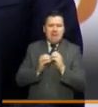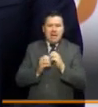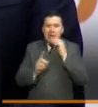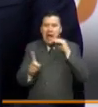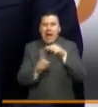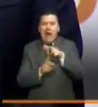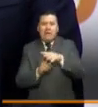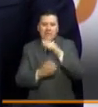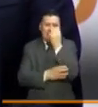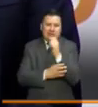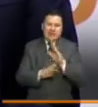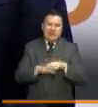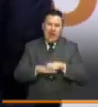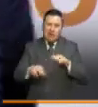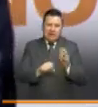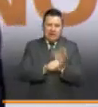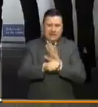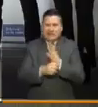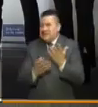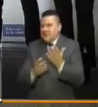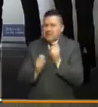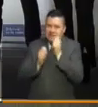por la crisis del cobi